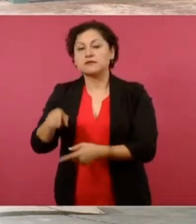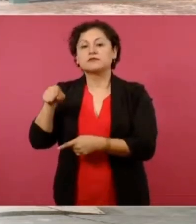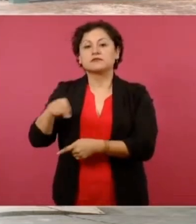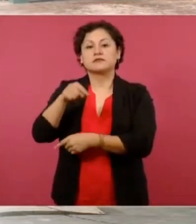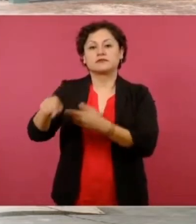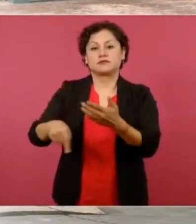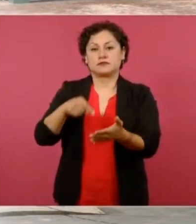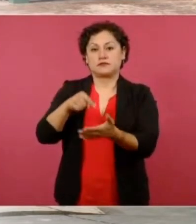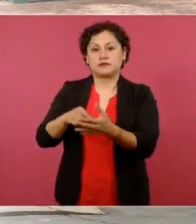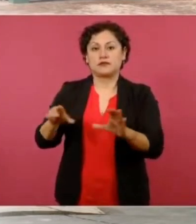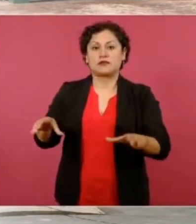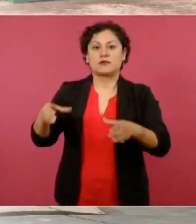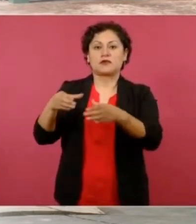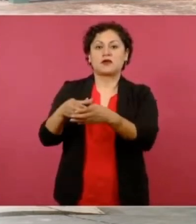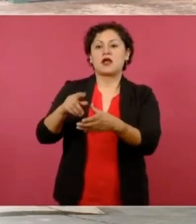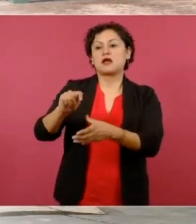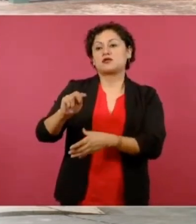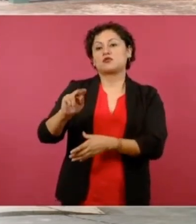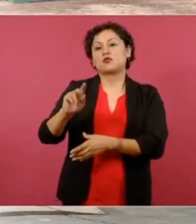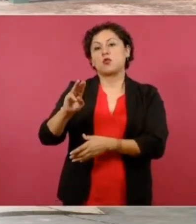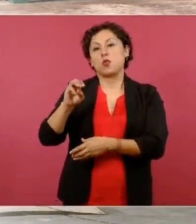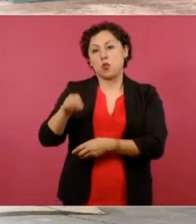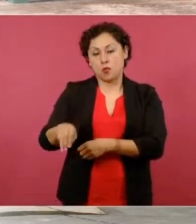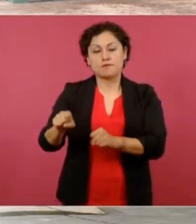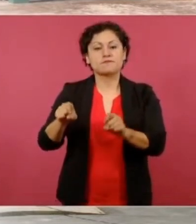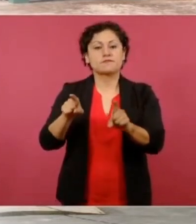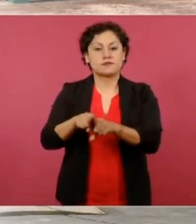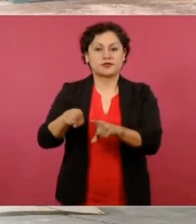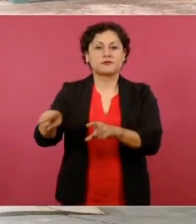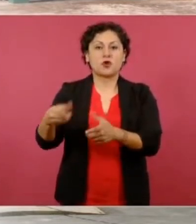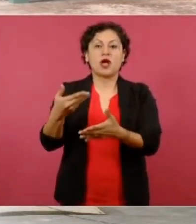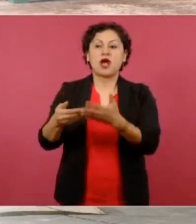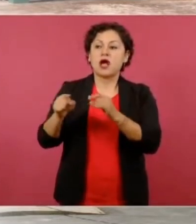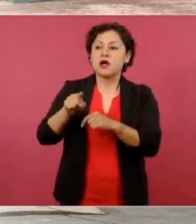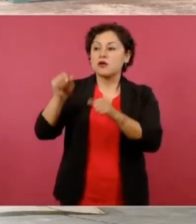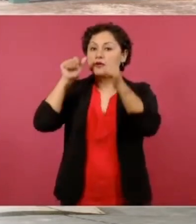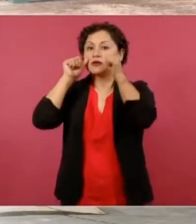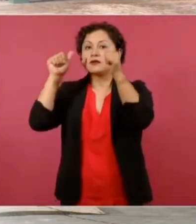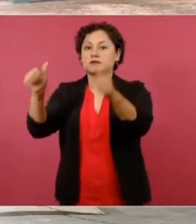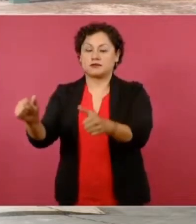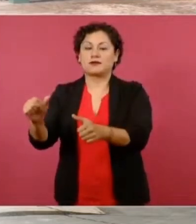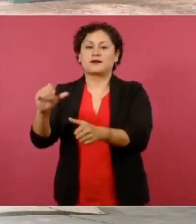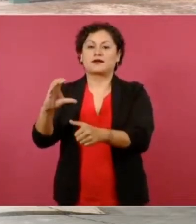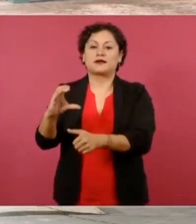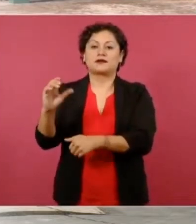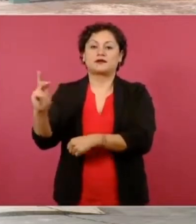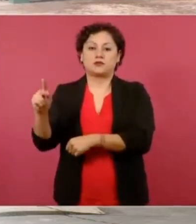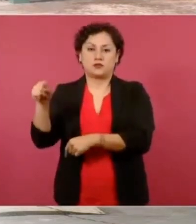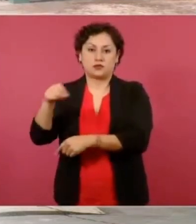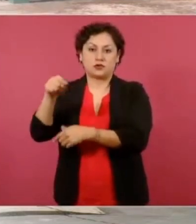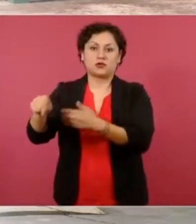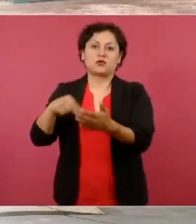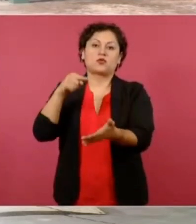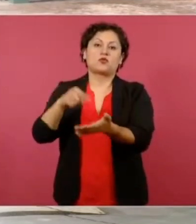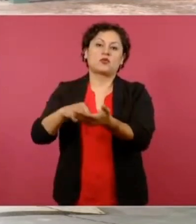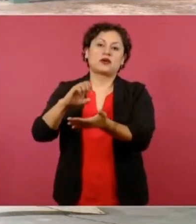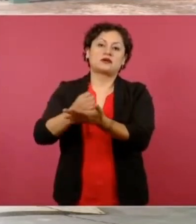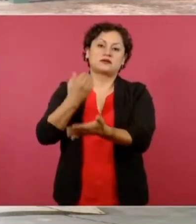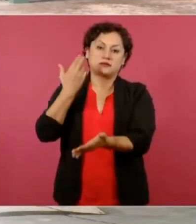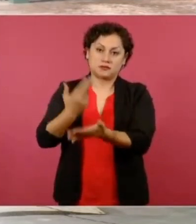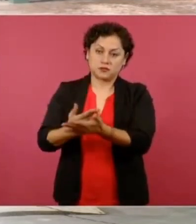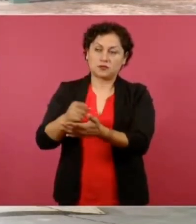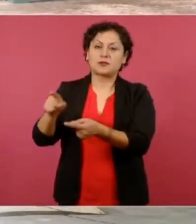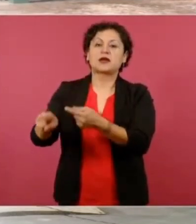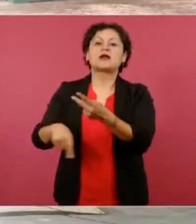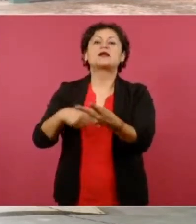Comunitario de Tulum y se está trabajando actualmente en el Hospital de Carrillo Puerto, en el General de Chetumal y el de Nicolás